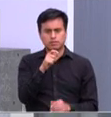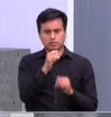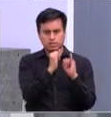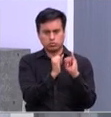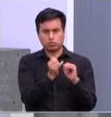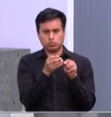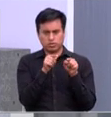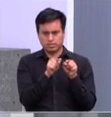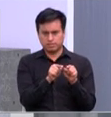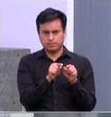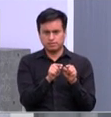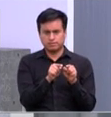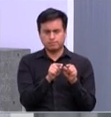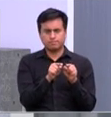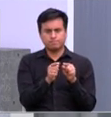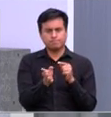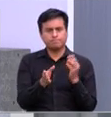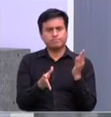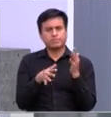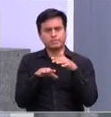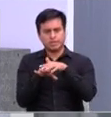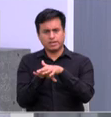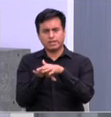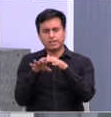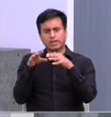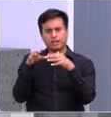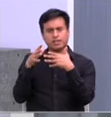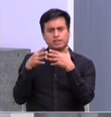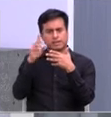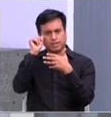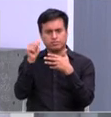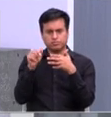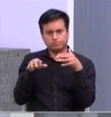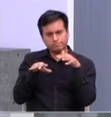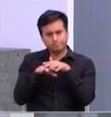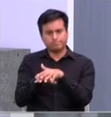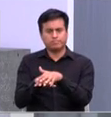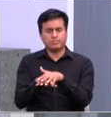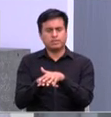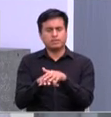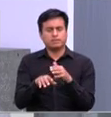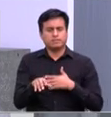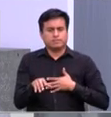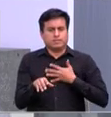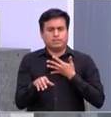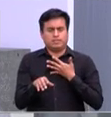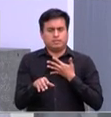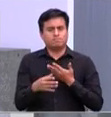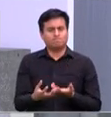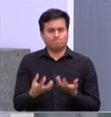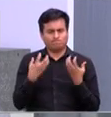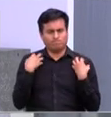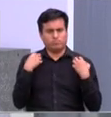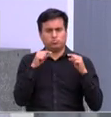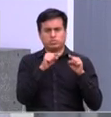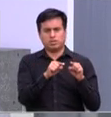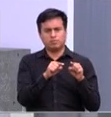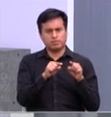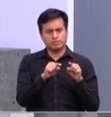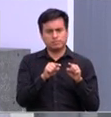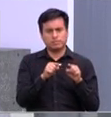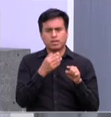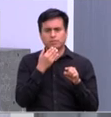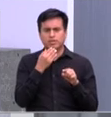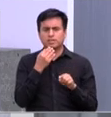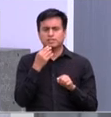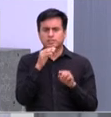es, que se integre a la creación, que se sienta responsable de ella